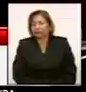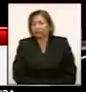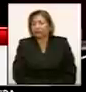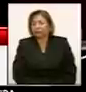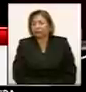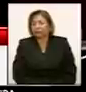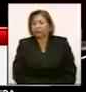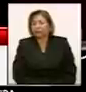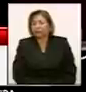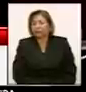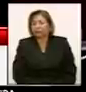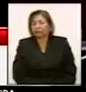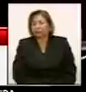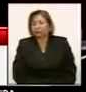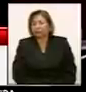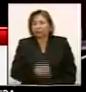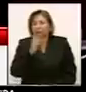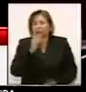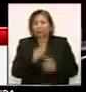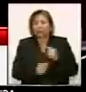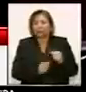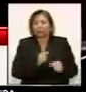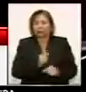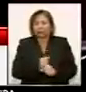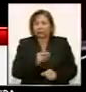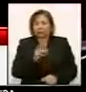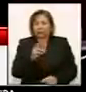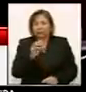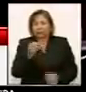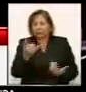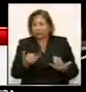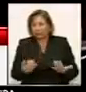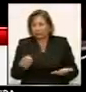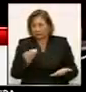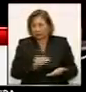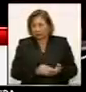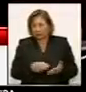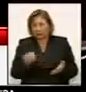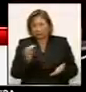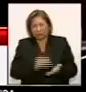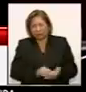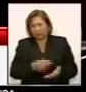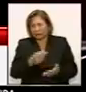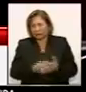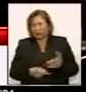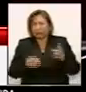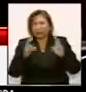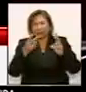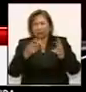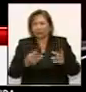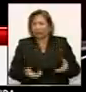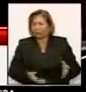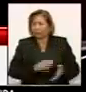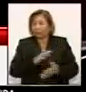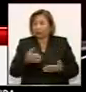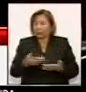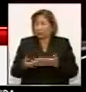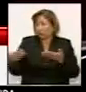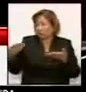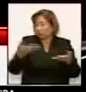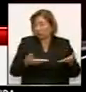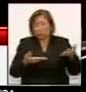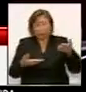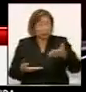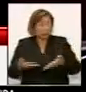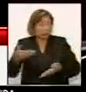Lula, gabinete y medio de la señora Dilma Rousseff, y ahora Temer está metido ahí también. Ese es el tema. Todos los presidentes, los